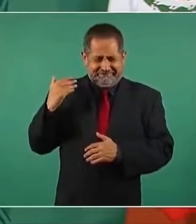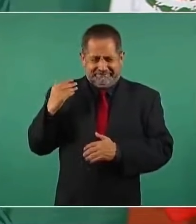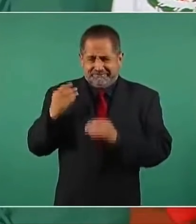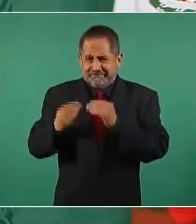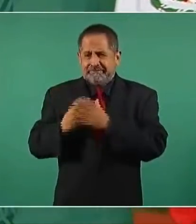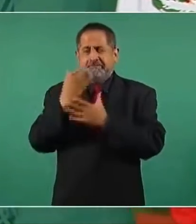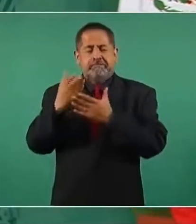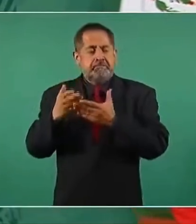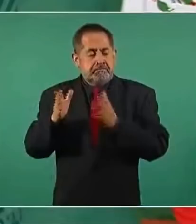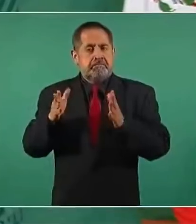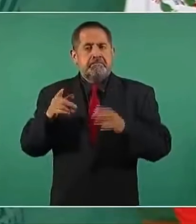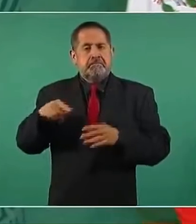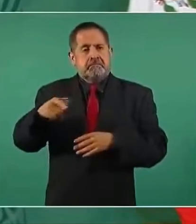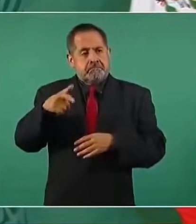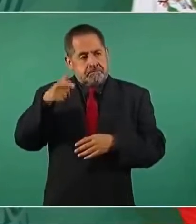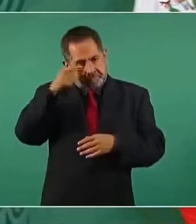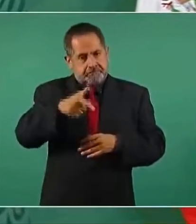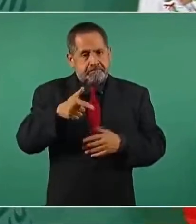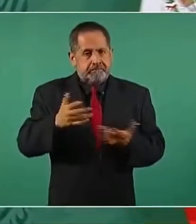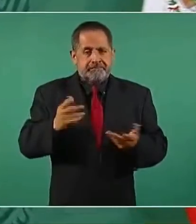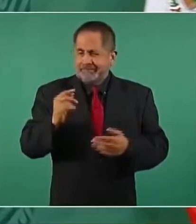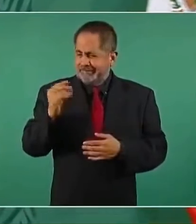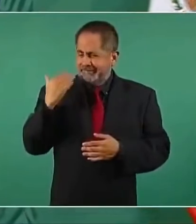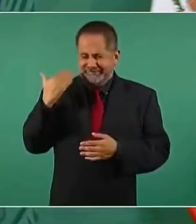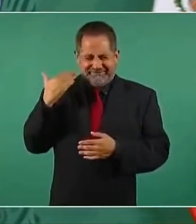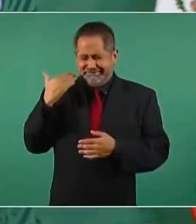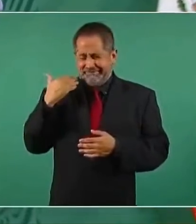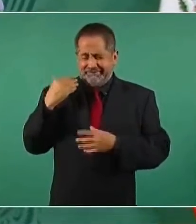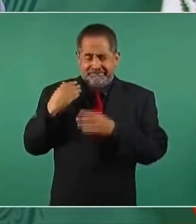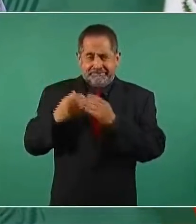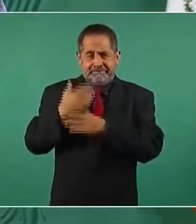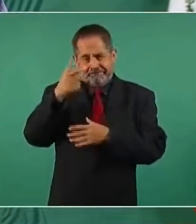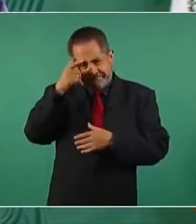se expresó la democracia